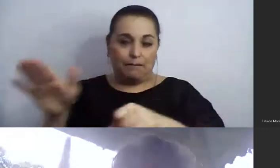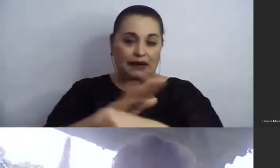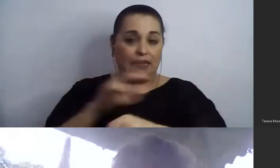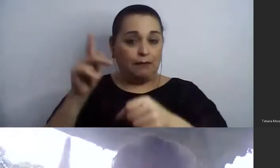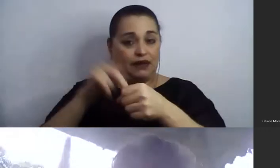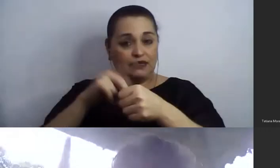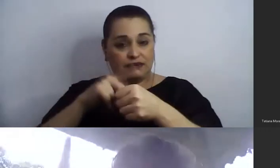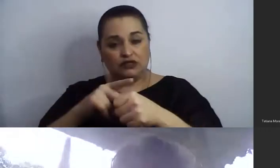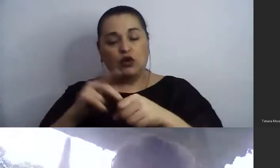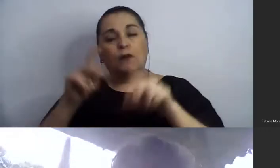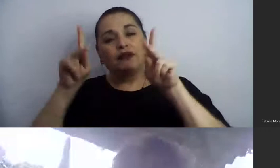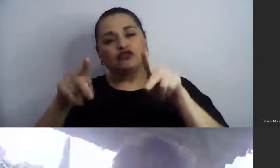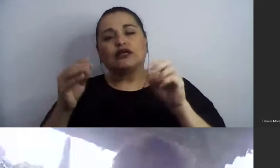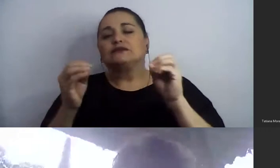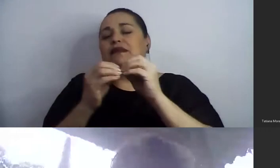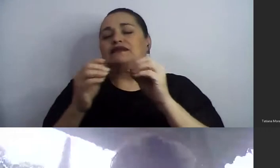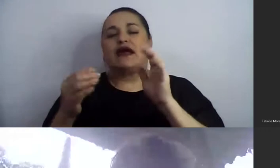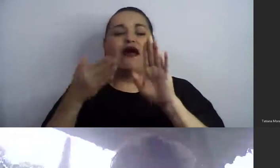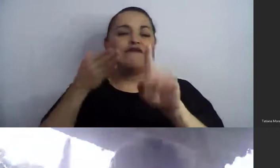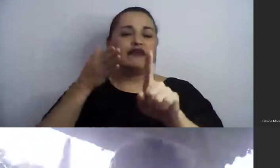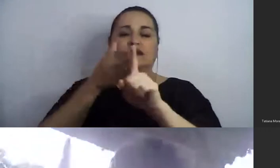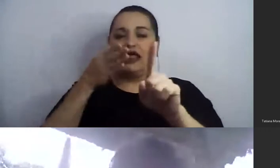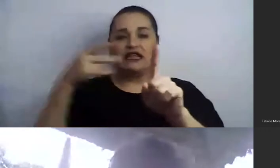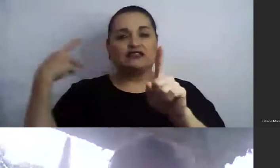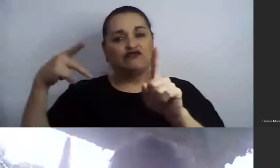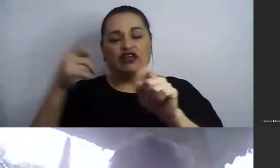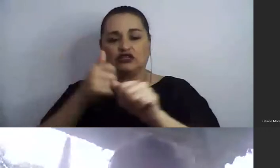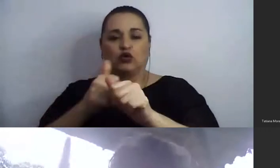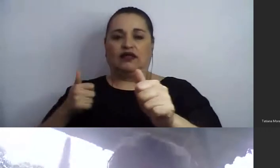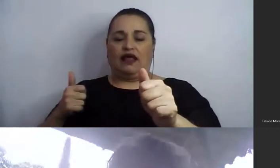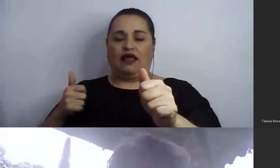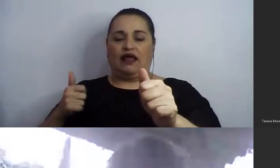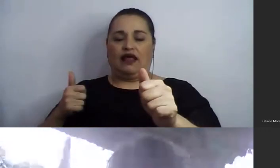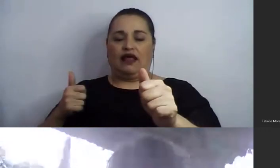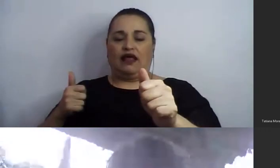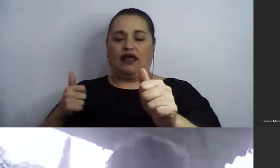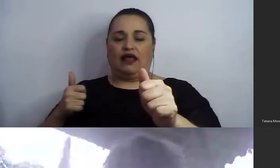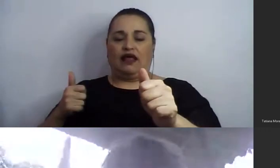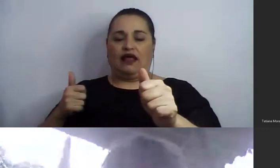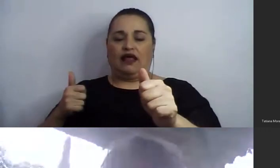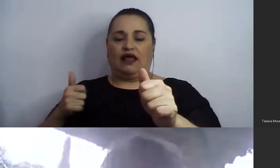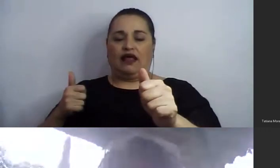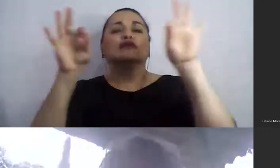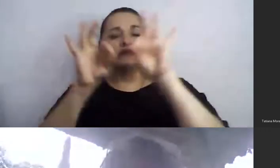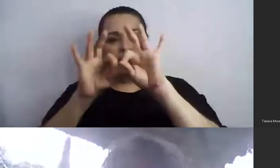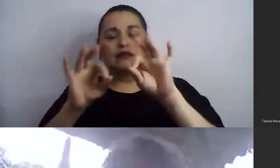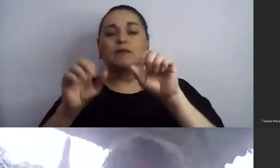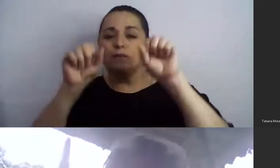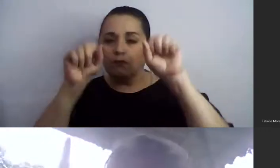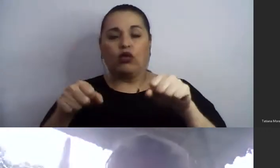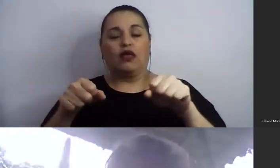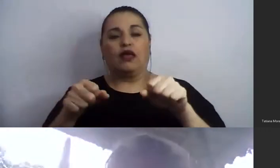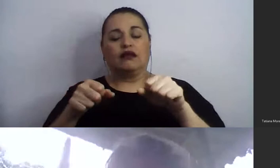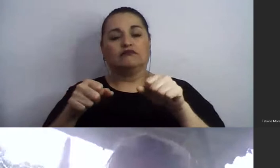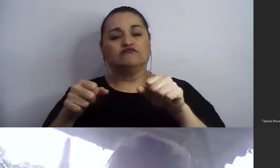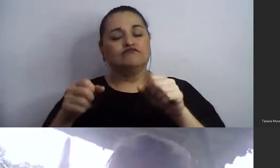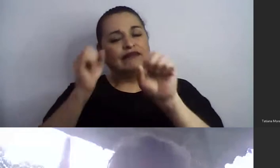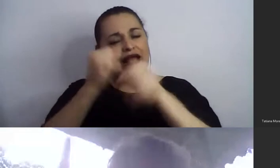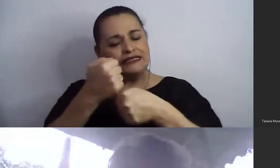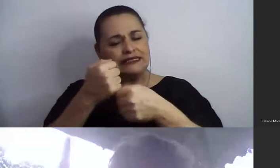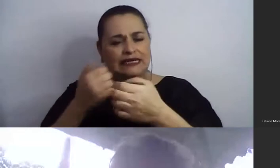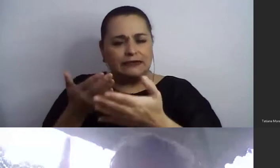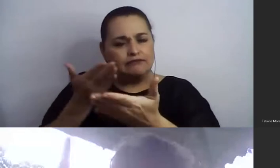de las personas más afectadas en riesgo de quedarse atrás esto es de particular relevancia para poder formular e implementar